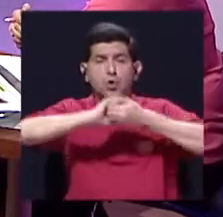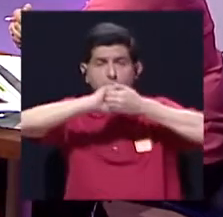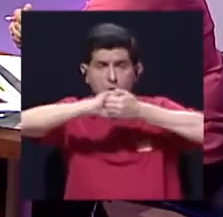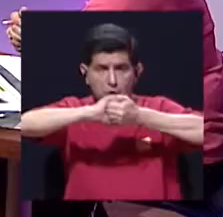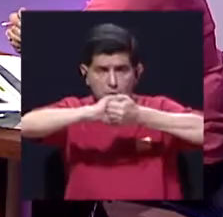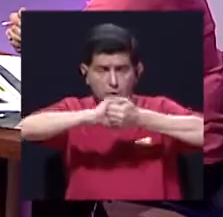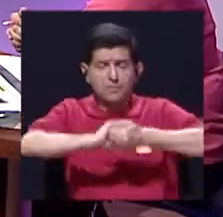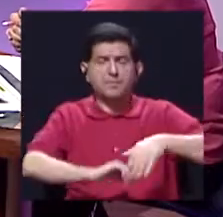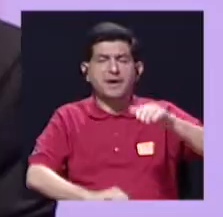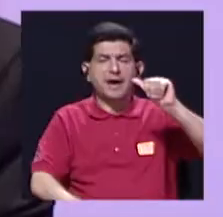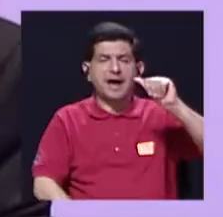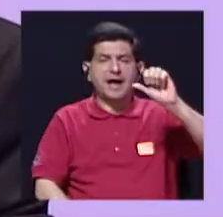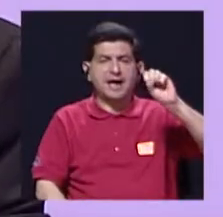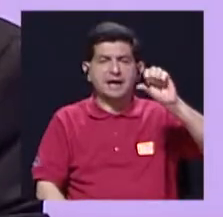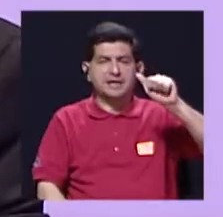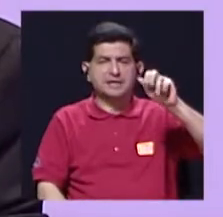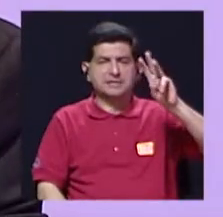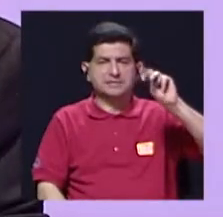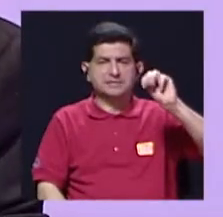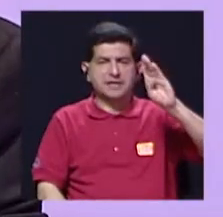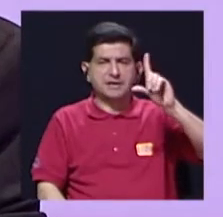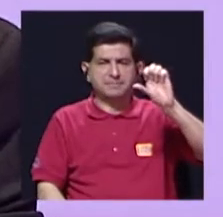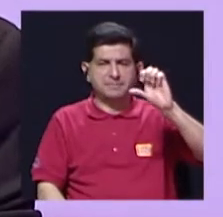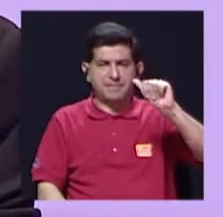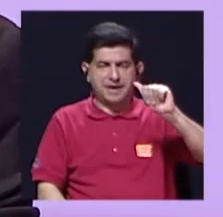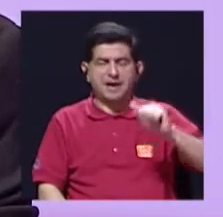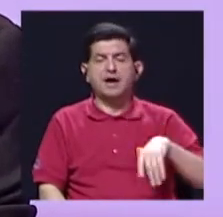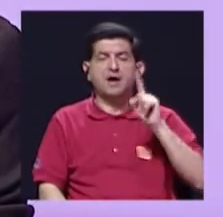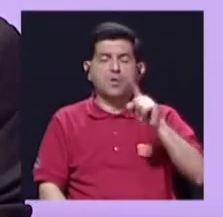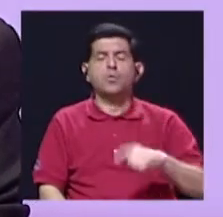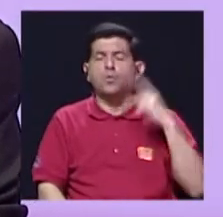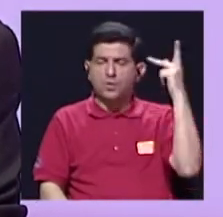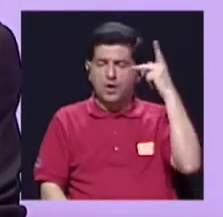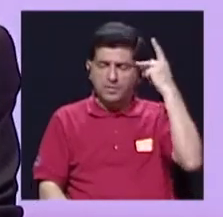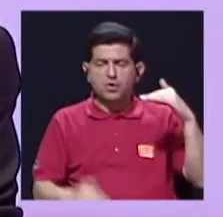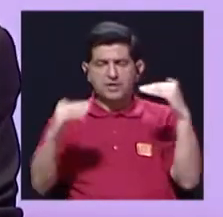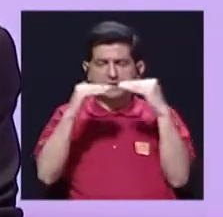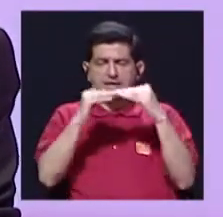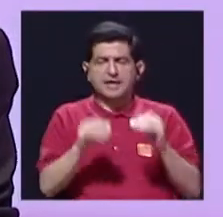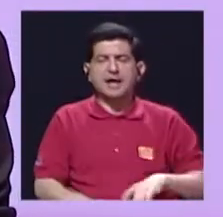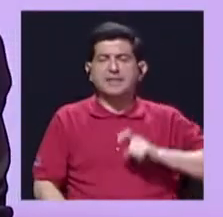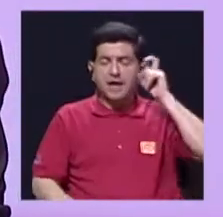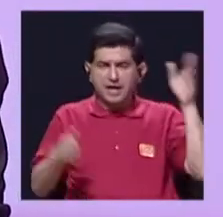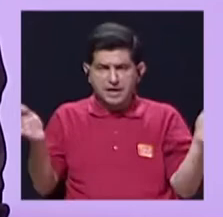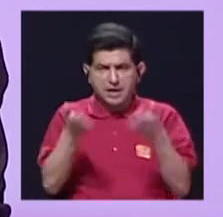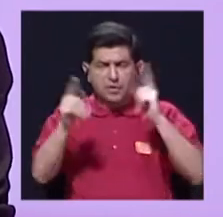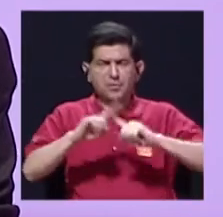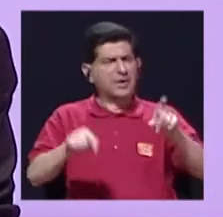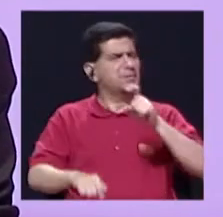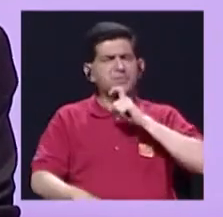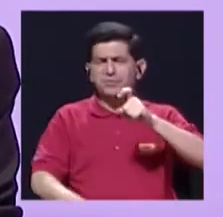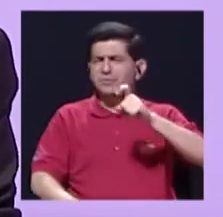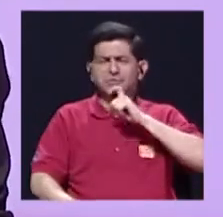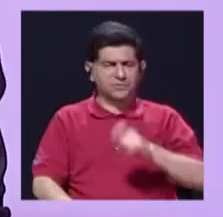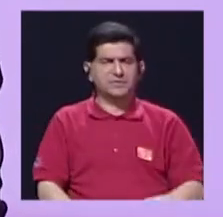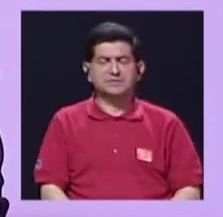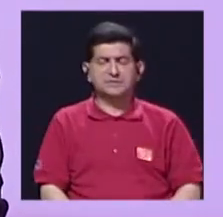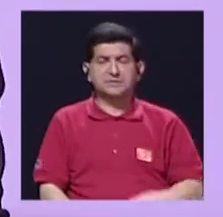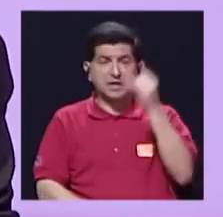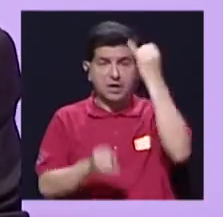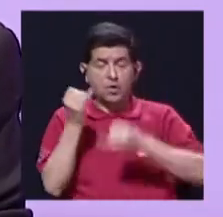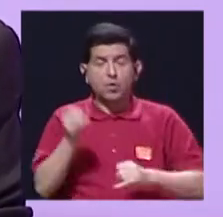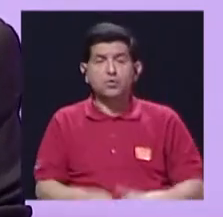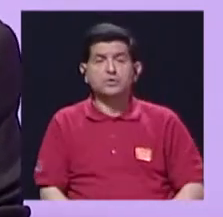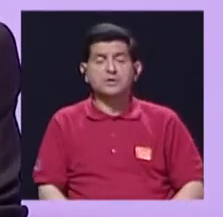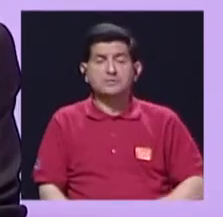estáis, uh-huh, nosotros hemos impulsado una política de equidad de género, pero se nos ha hecho difícil. Tan es así que en la última